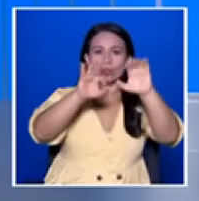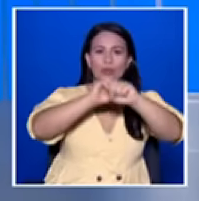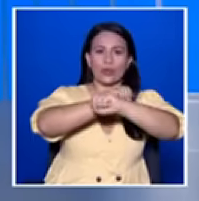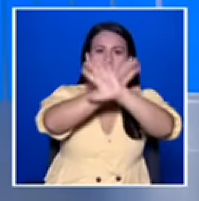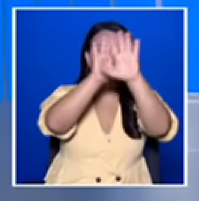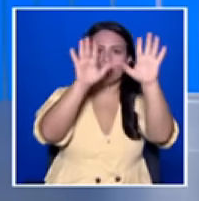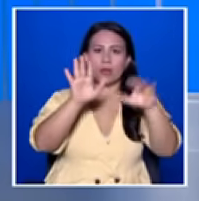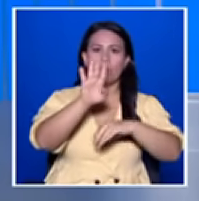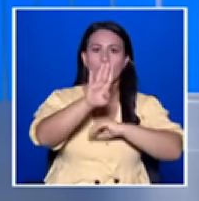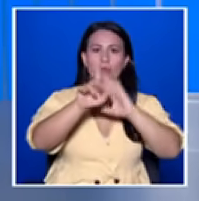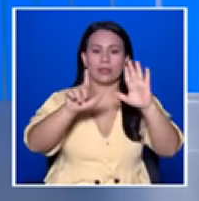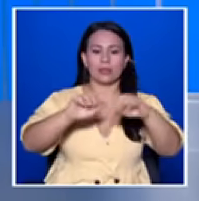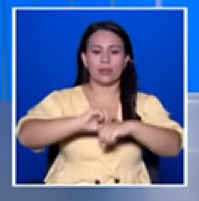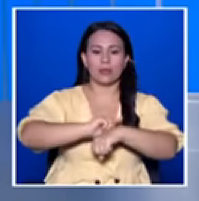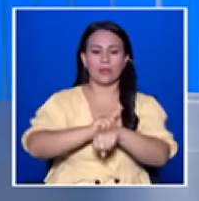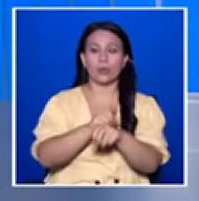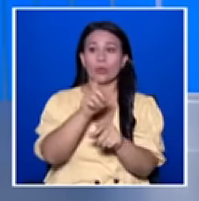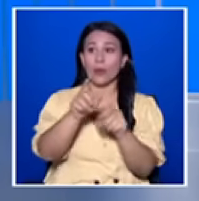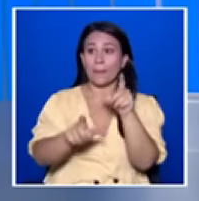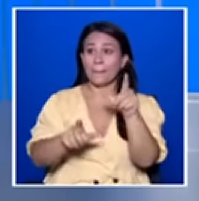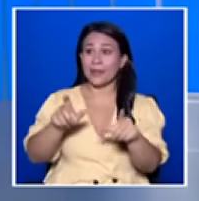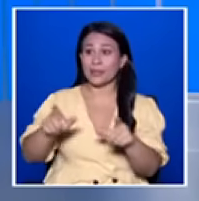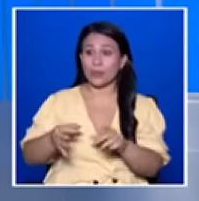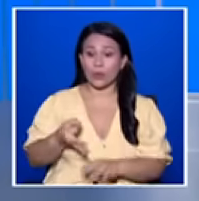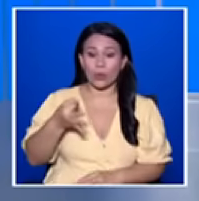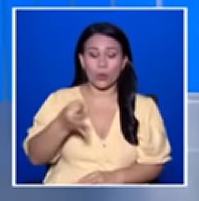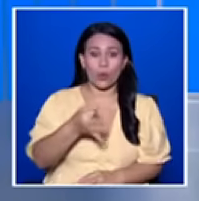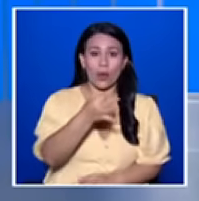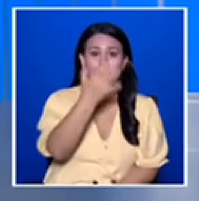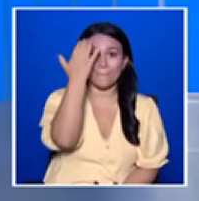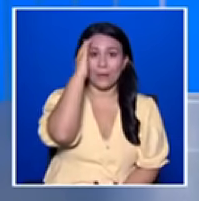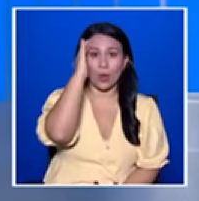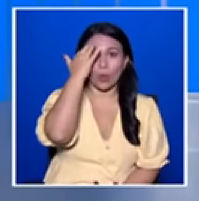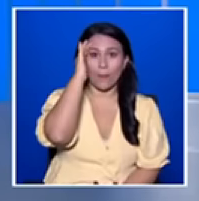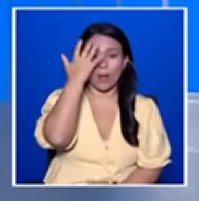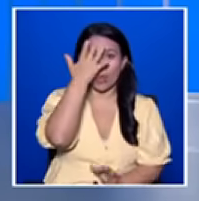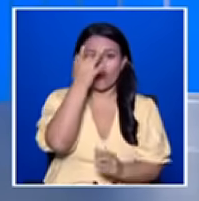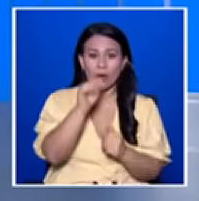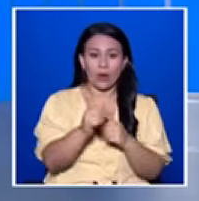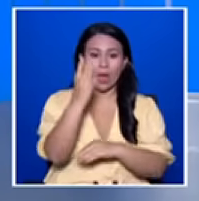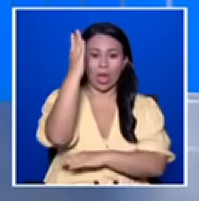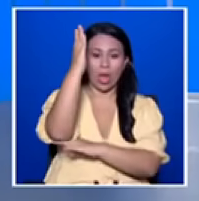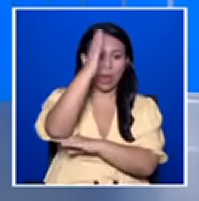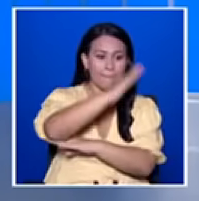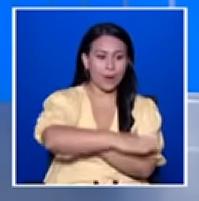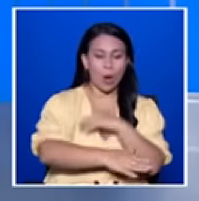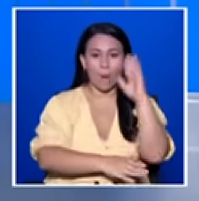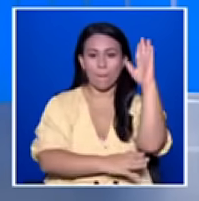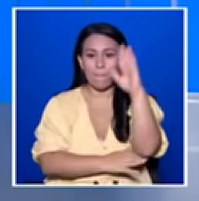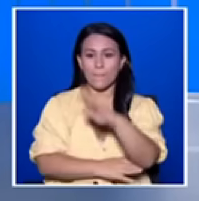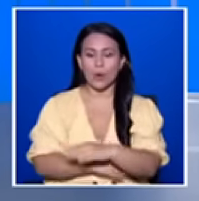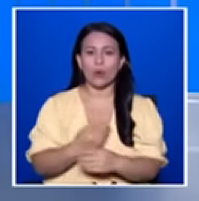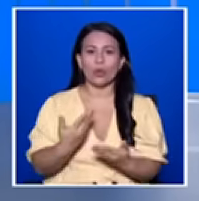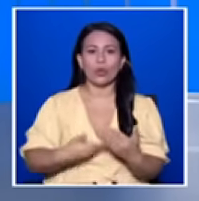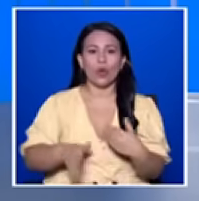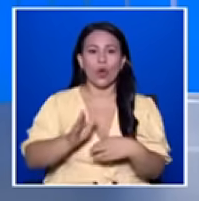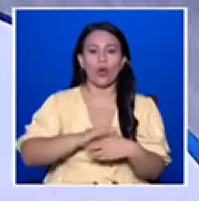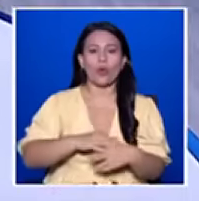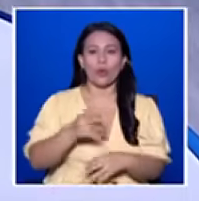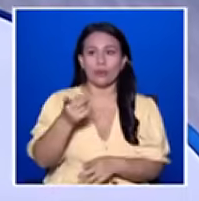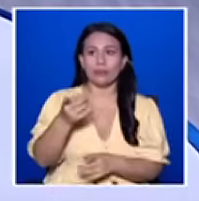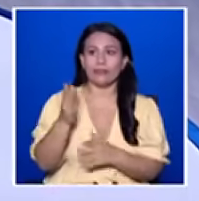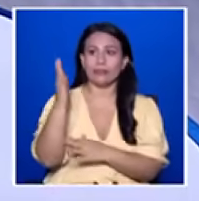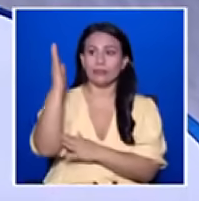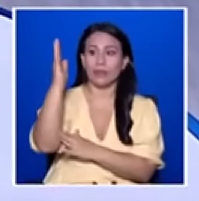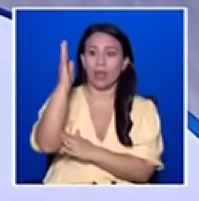Con 47 minutos y moradores del Cantón Durán están muy preocupados por postes que están a punto de caer. Solo la fe sostiene